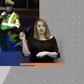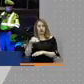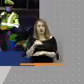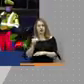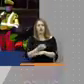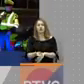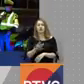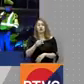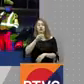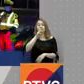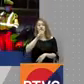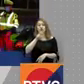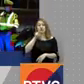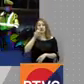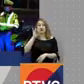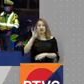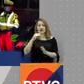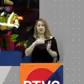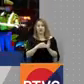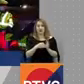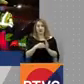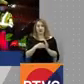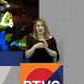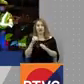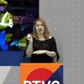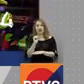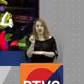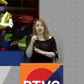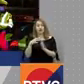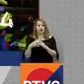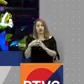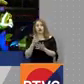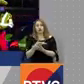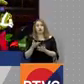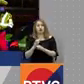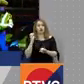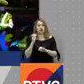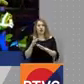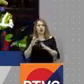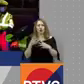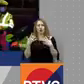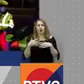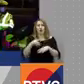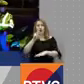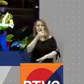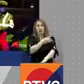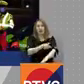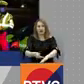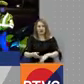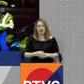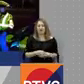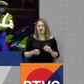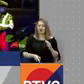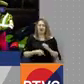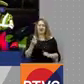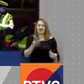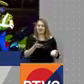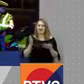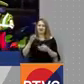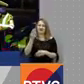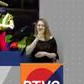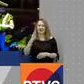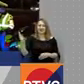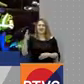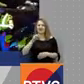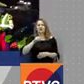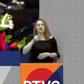recorrerían las vías pero el dato más reciente señala que la cifra llegó al millón vamos de una vez a barranquilla con maría josé martínez maria jose